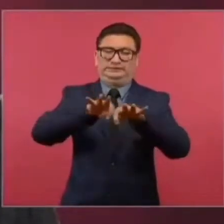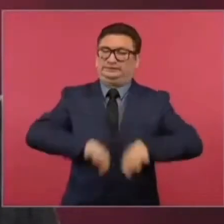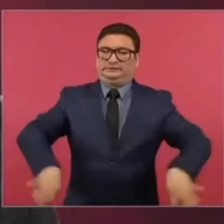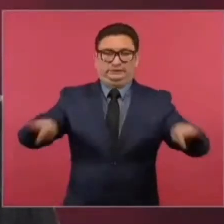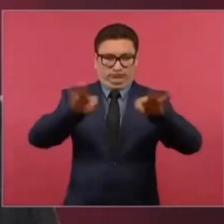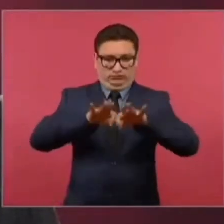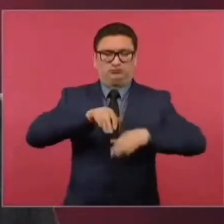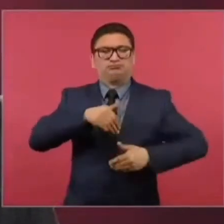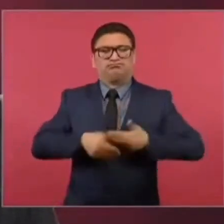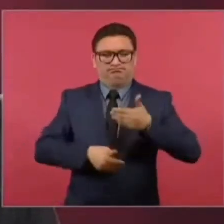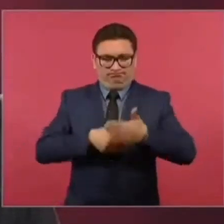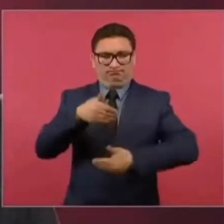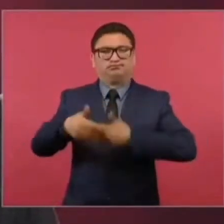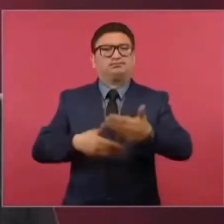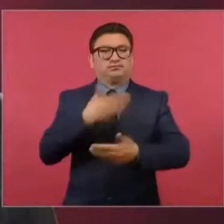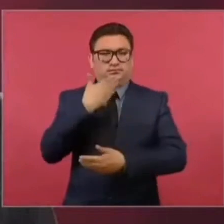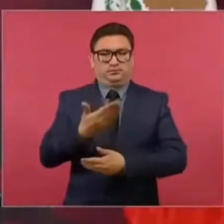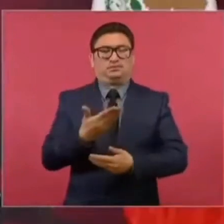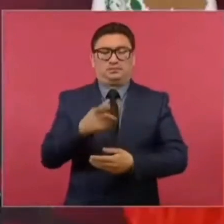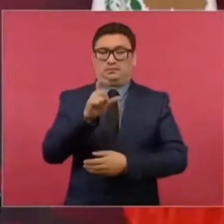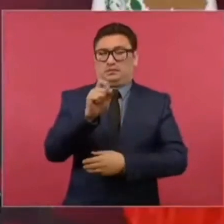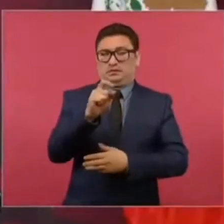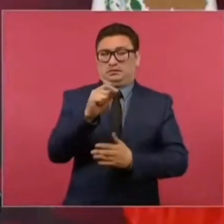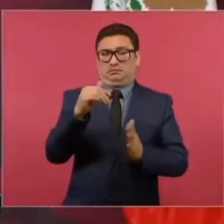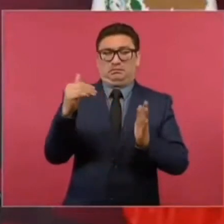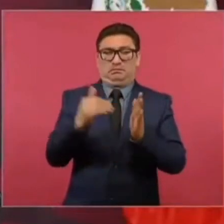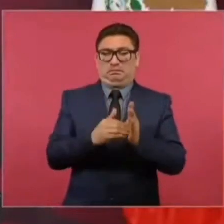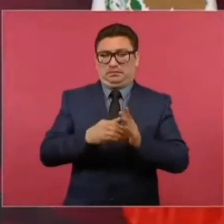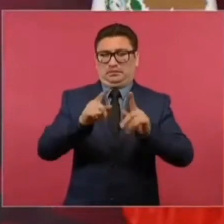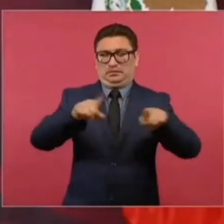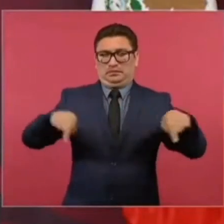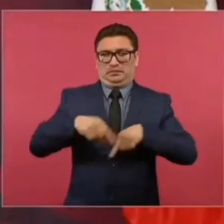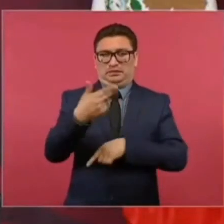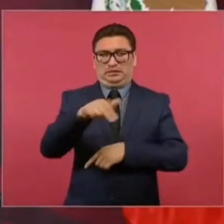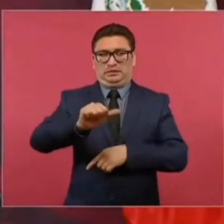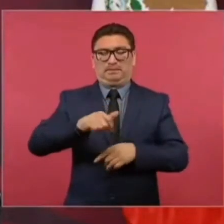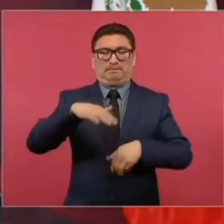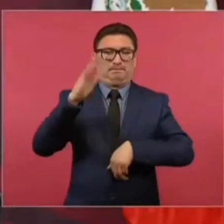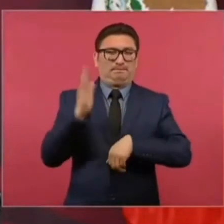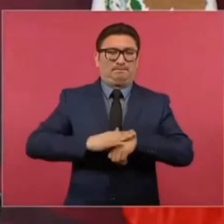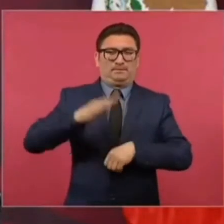está avanzando. También más de 20,000 hectáreas.